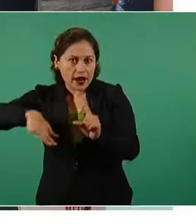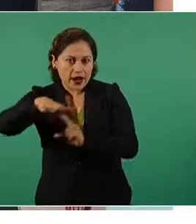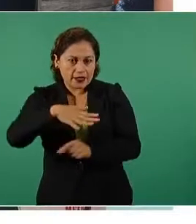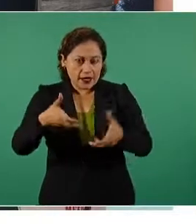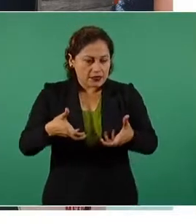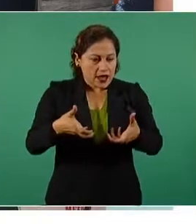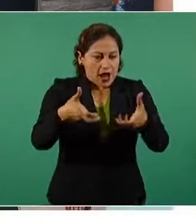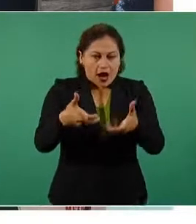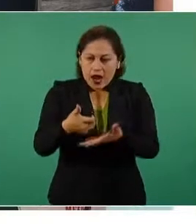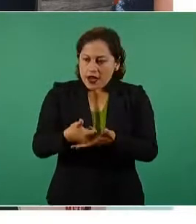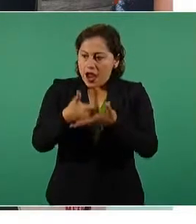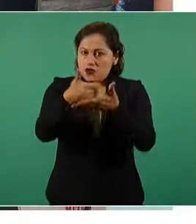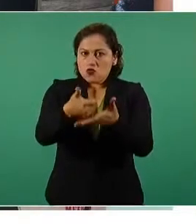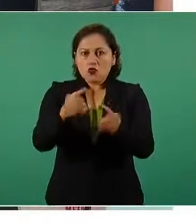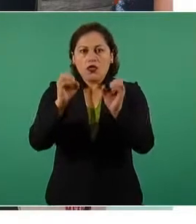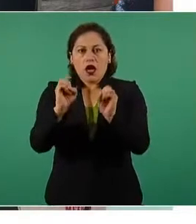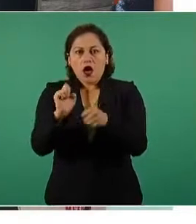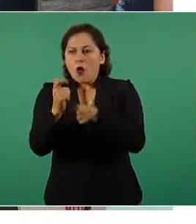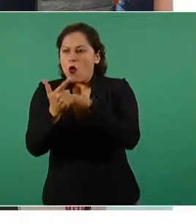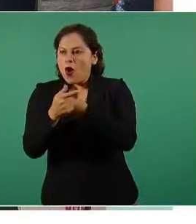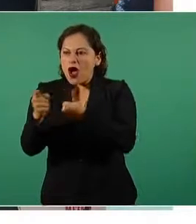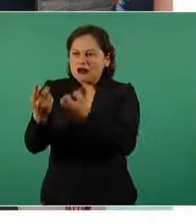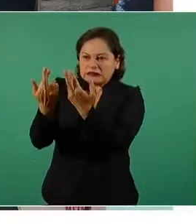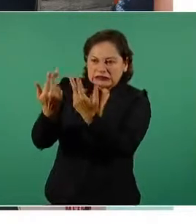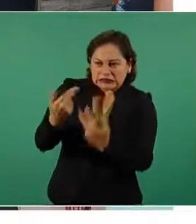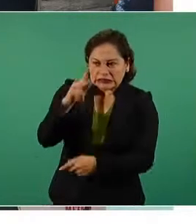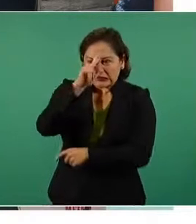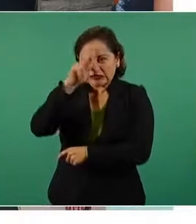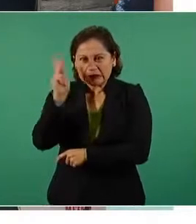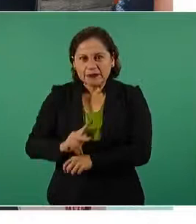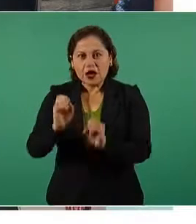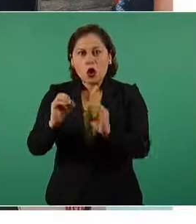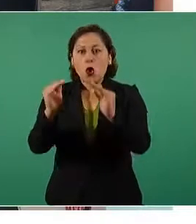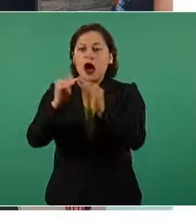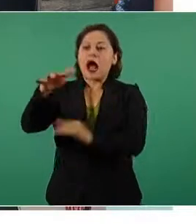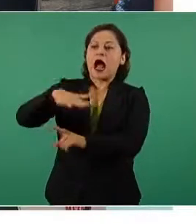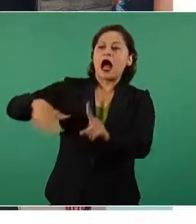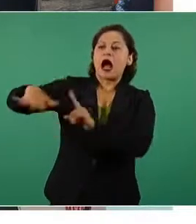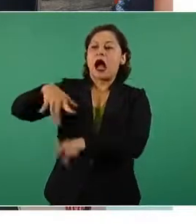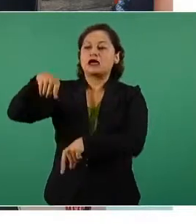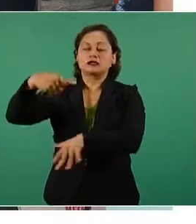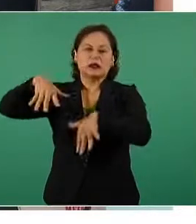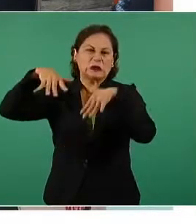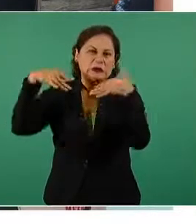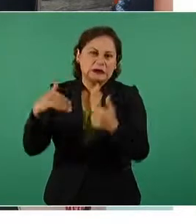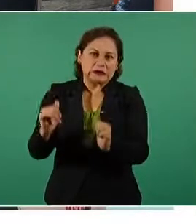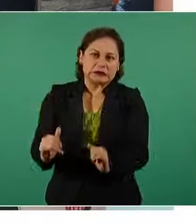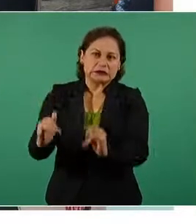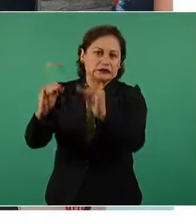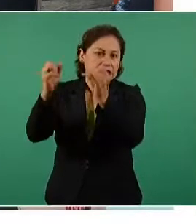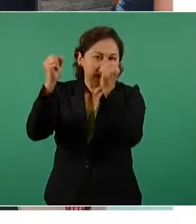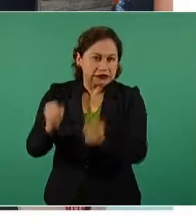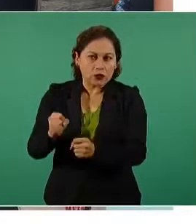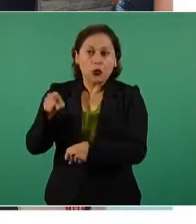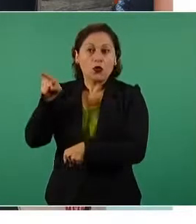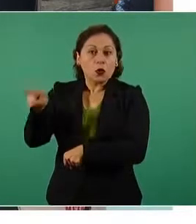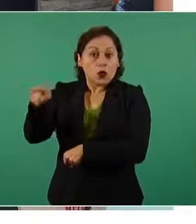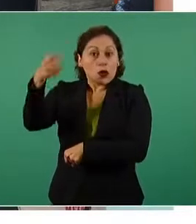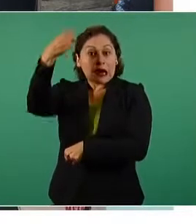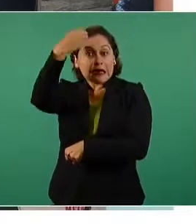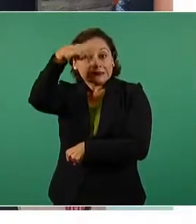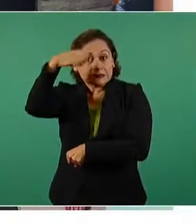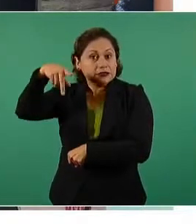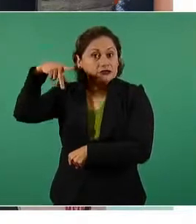que pueden ser afectadas, cuáles son las viviendas que pueden ser posiblemente inundadas, y ellos son